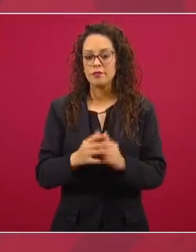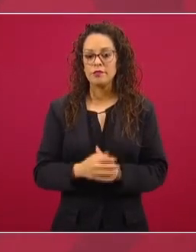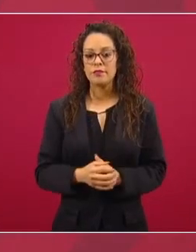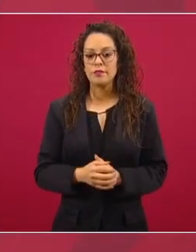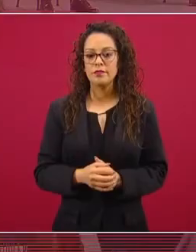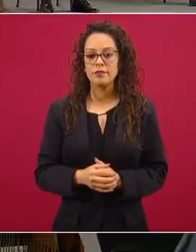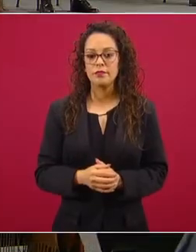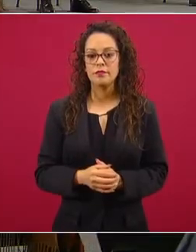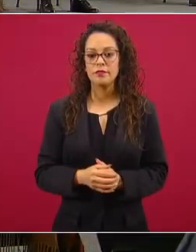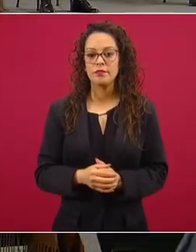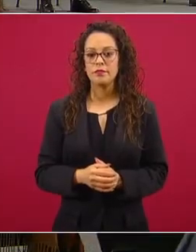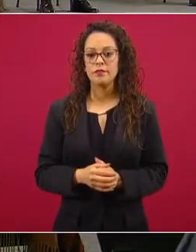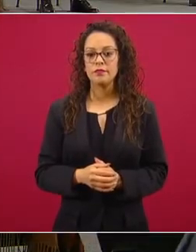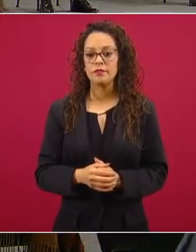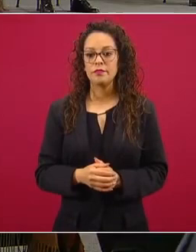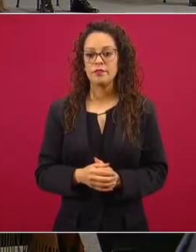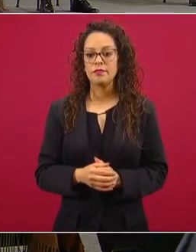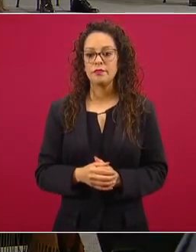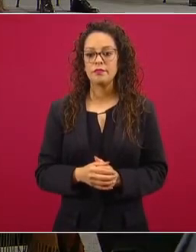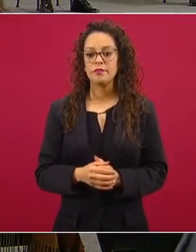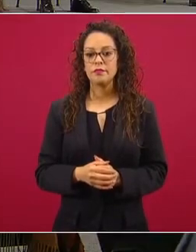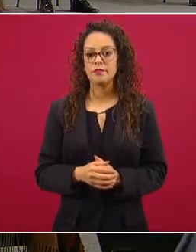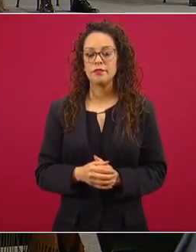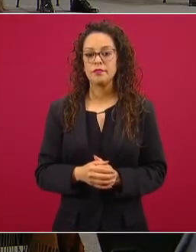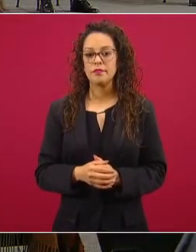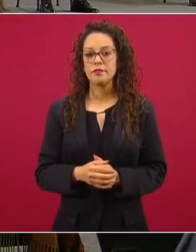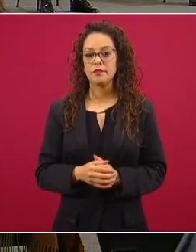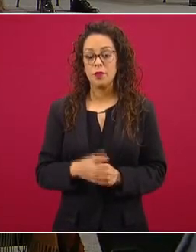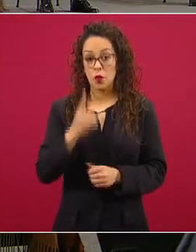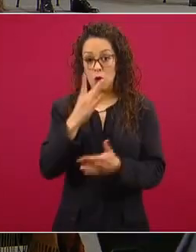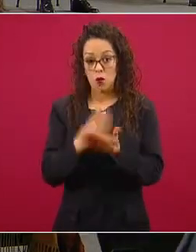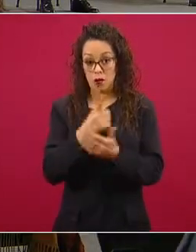además de el secretario Cienfuegos,